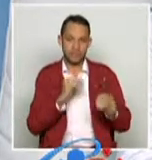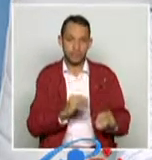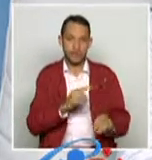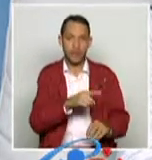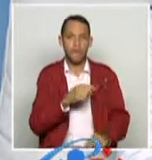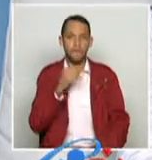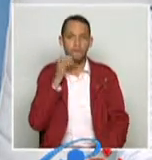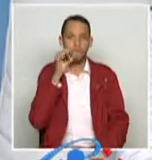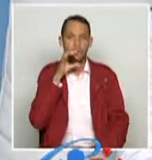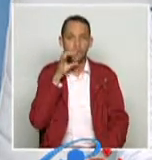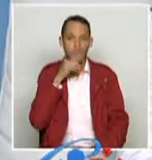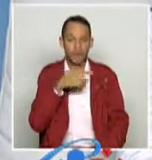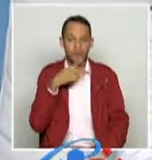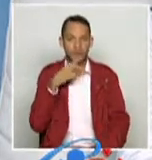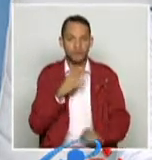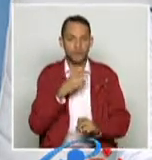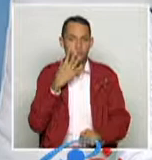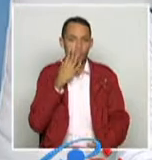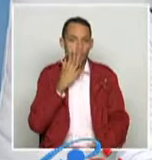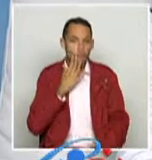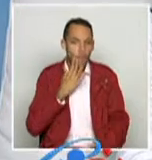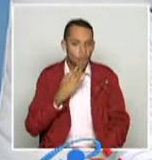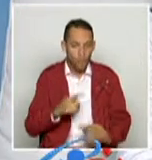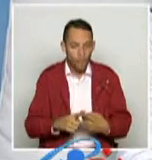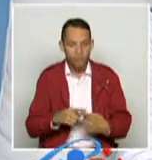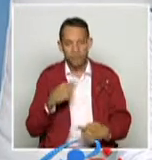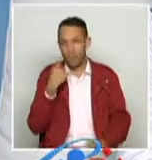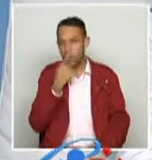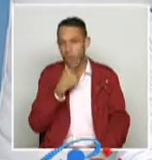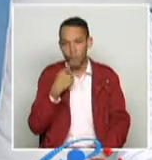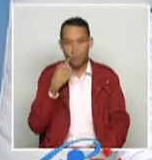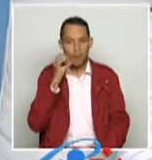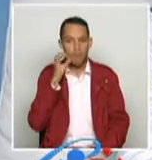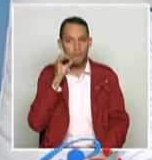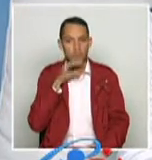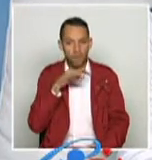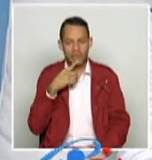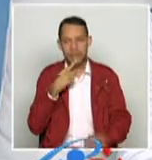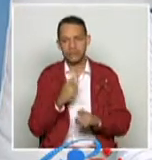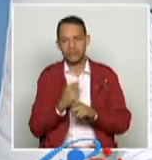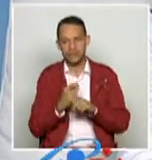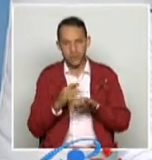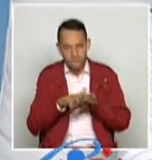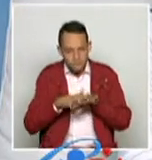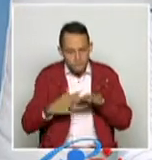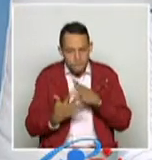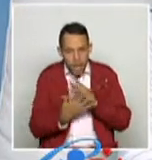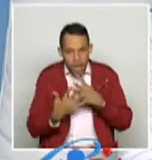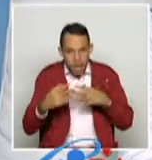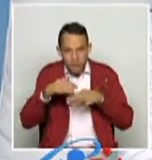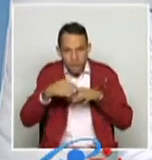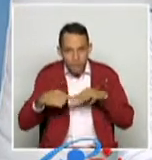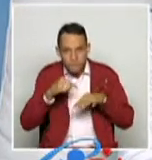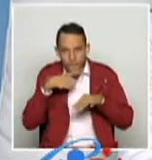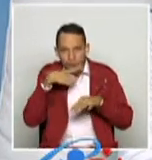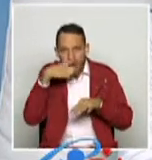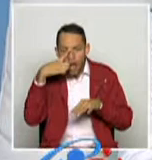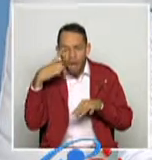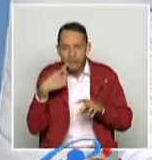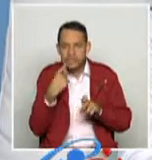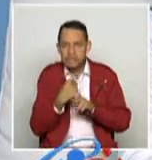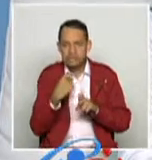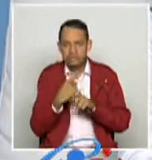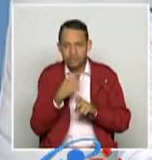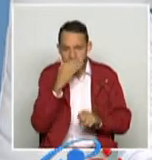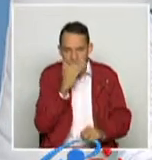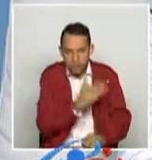coloración morada de la piel, alrededor de la boca, en los labios, en las uñas, en los pulpejos de las uñas de las manos y de los